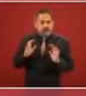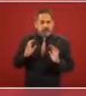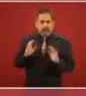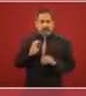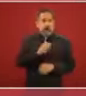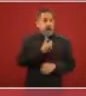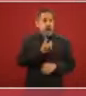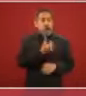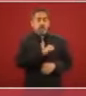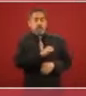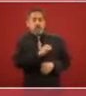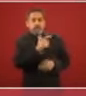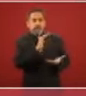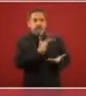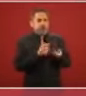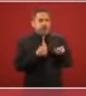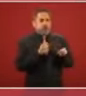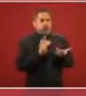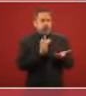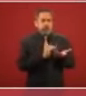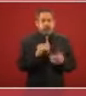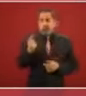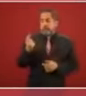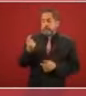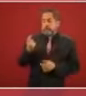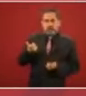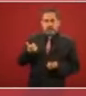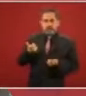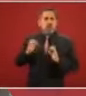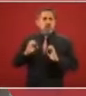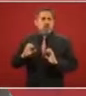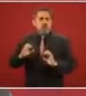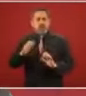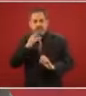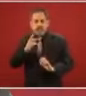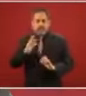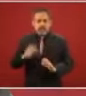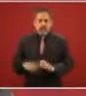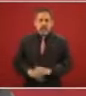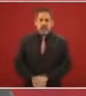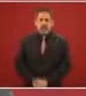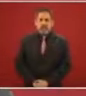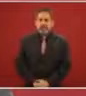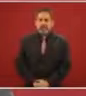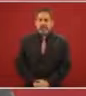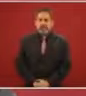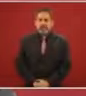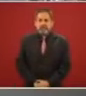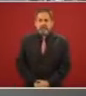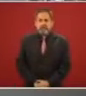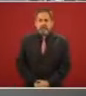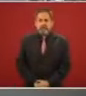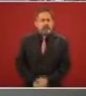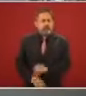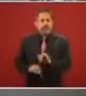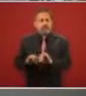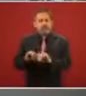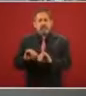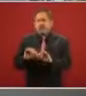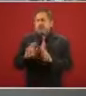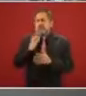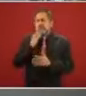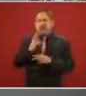inflación y se siga fortaleciendo el peso. ¿Tu gobierno ya está preparado para este escenario? Sí, sí, y vamos bien,